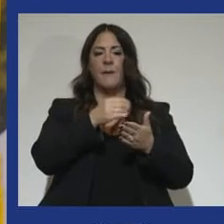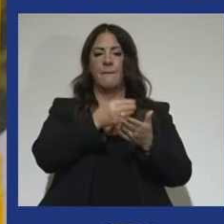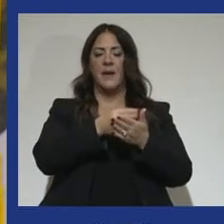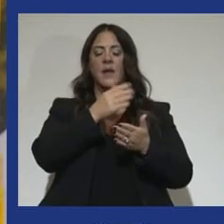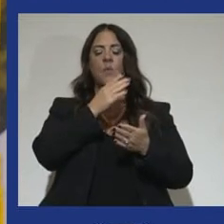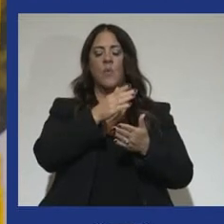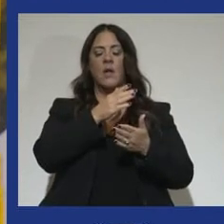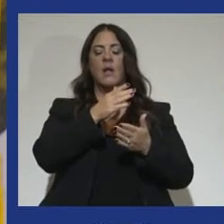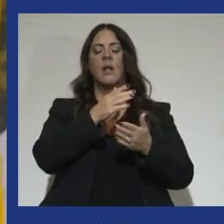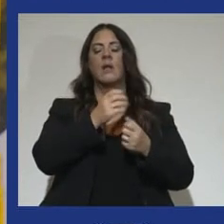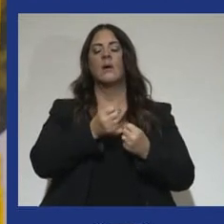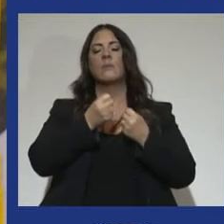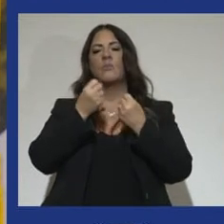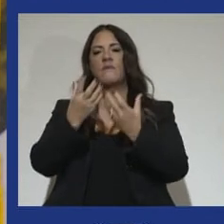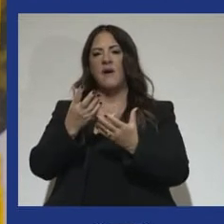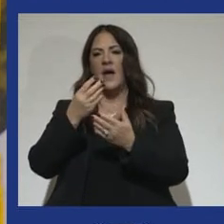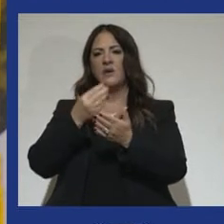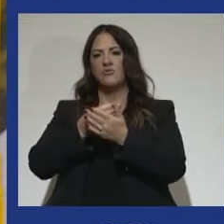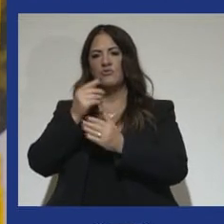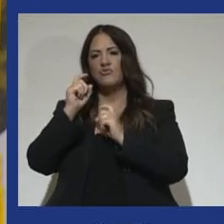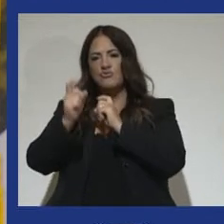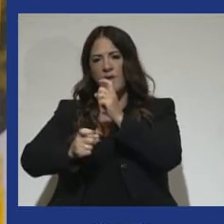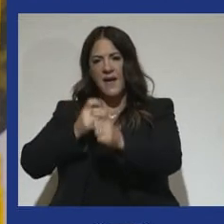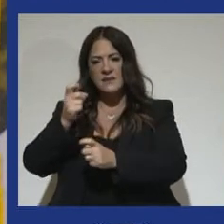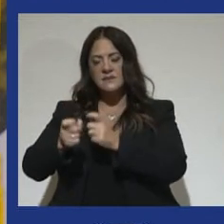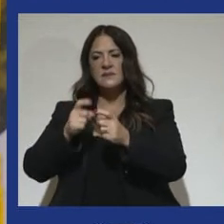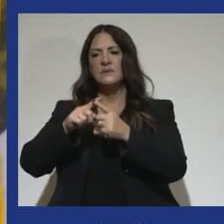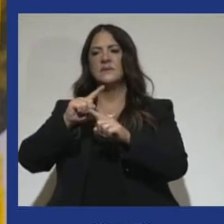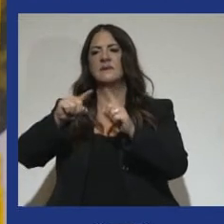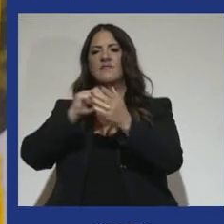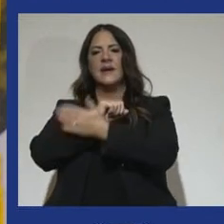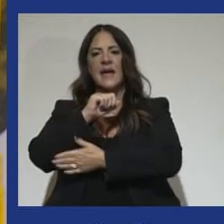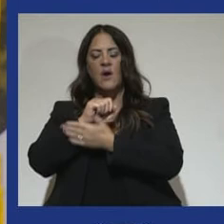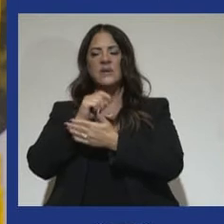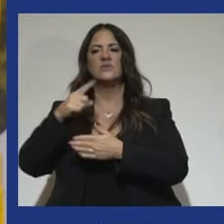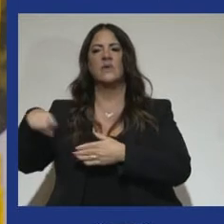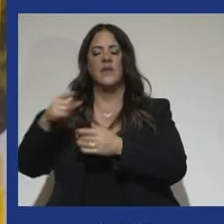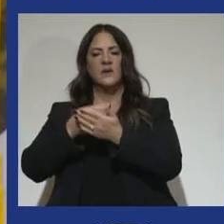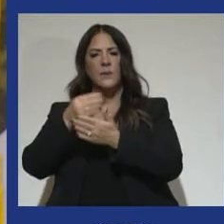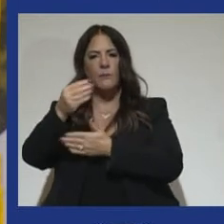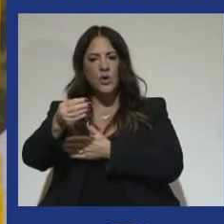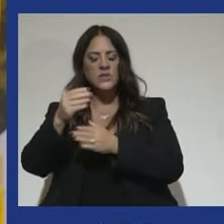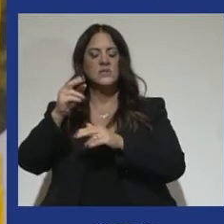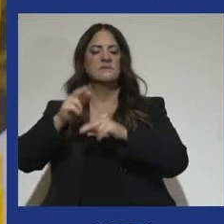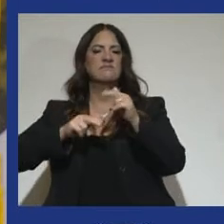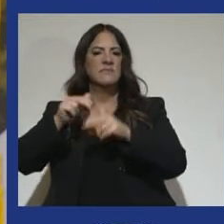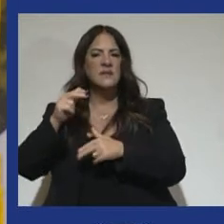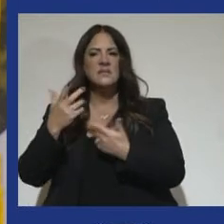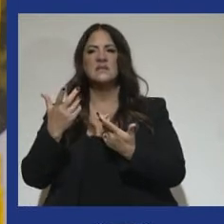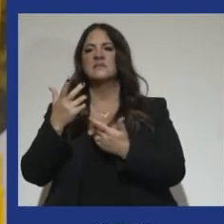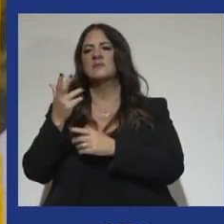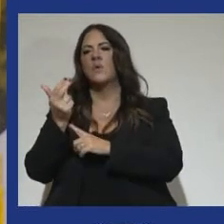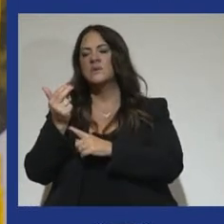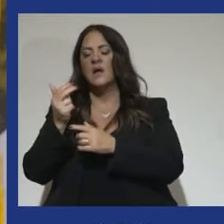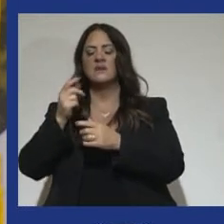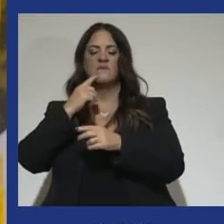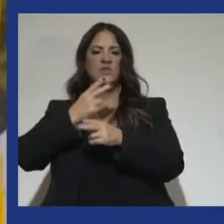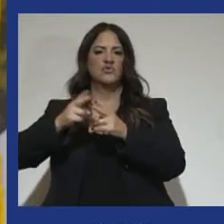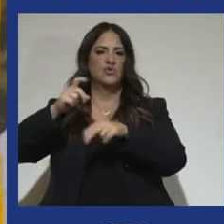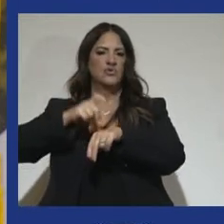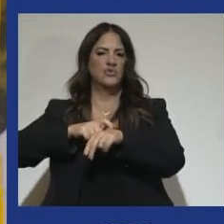para apoyar específicamente subvenciones a contratos para construir o para comprar instalaciones